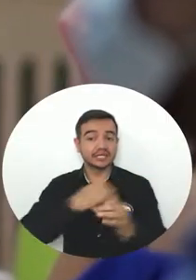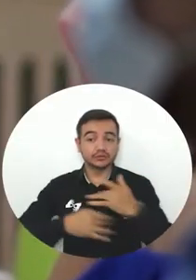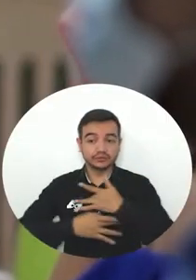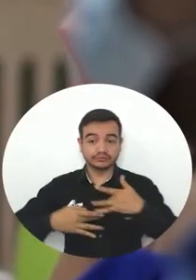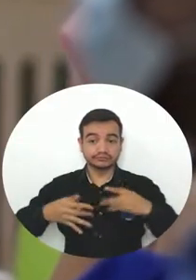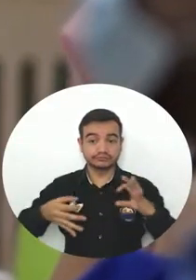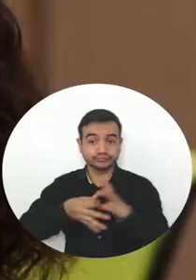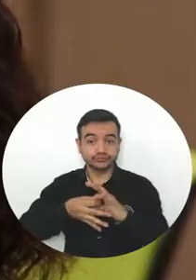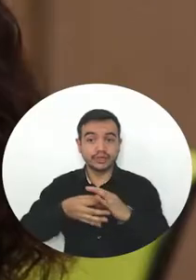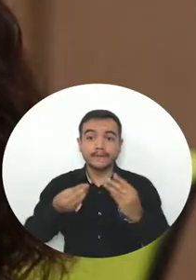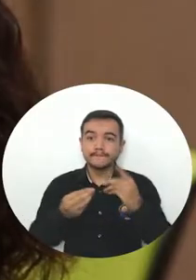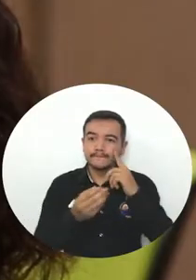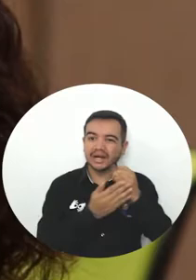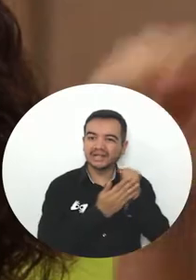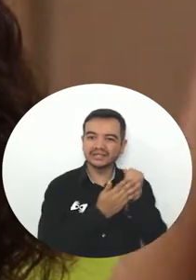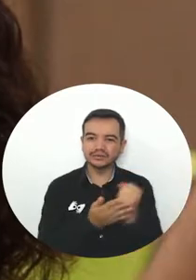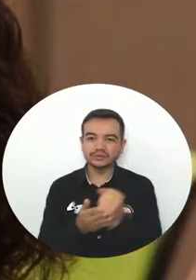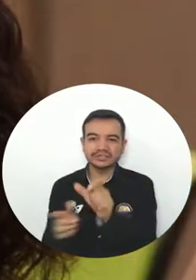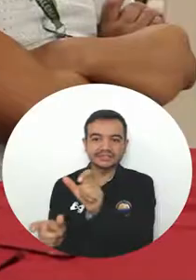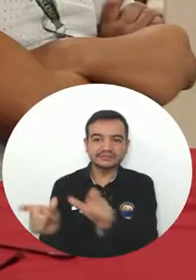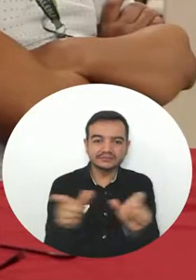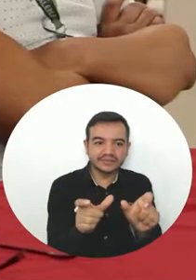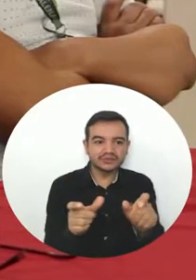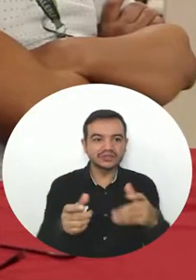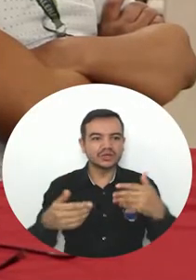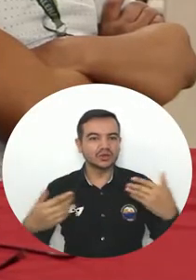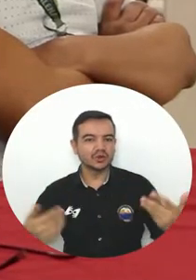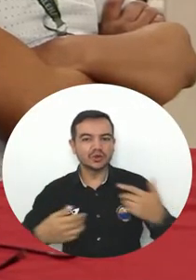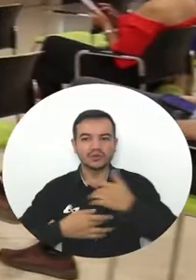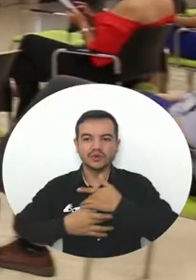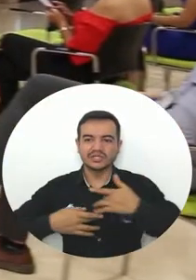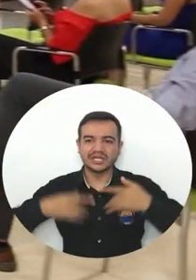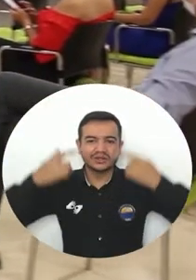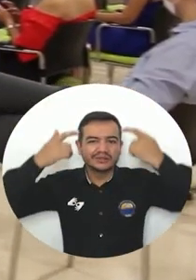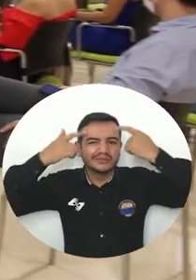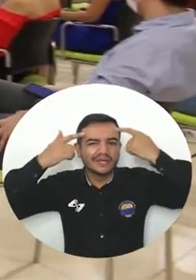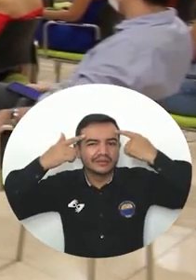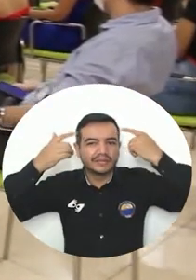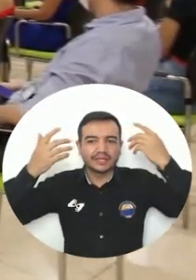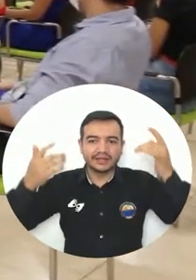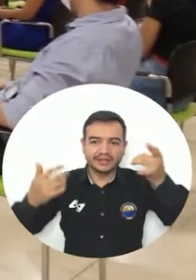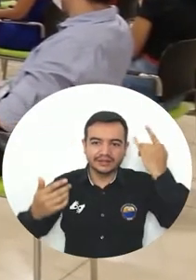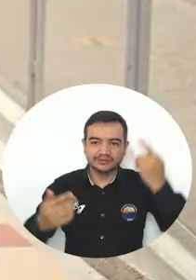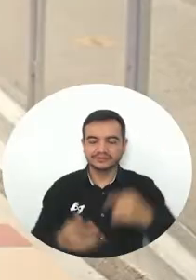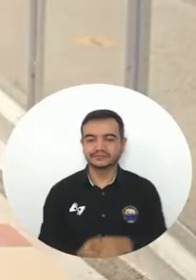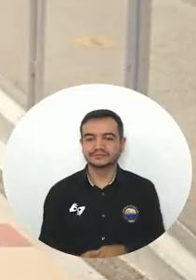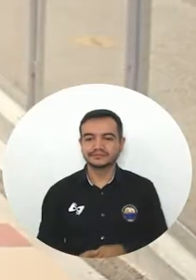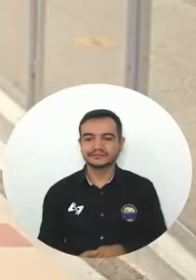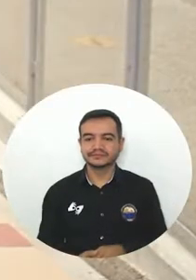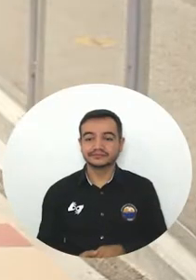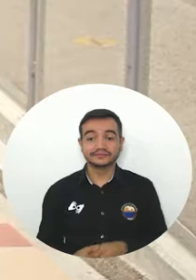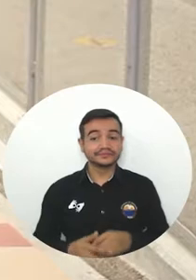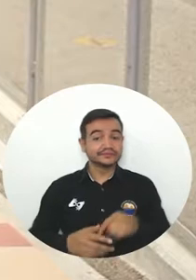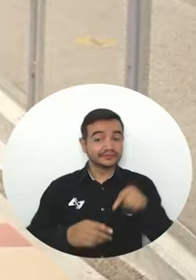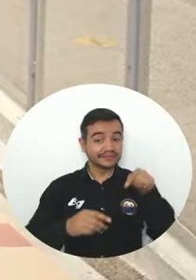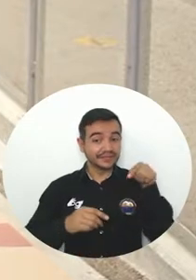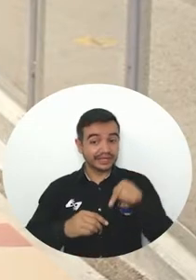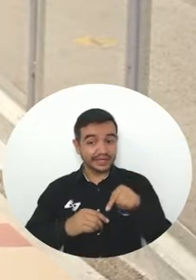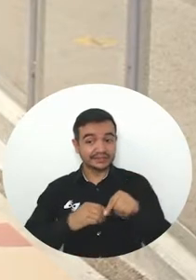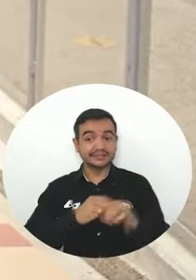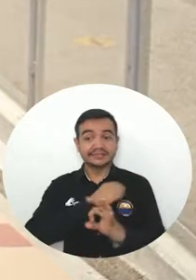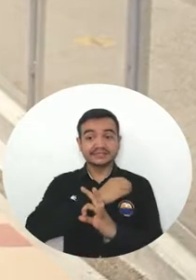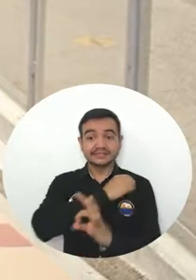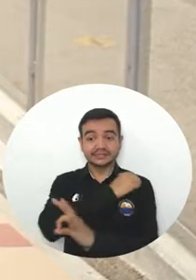investigación orientada al acompañamiento de procesos relacionados con la salud mental. Psicosalud es una plataforma tecnológica que